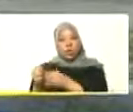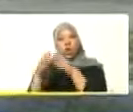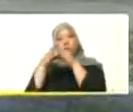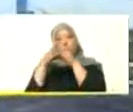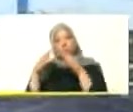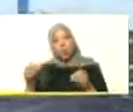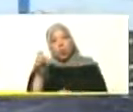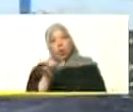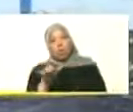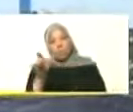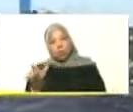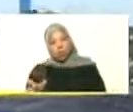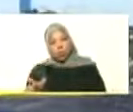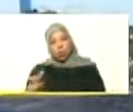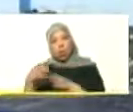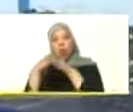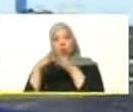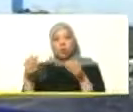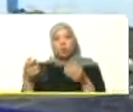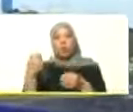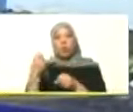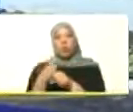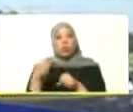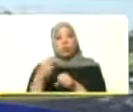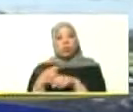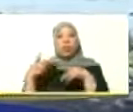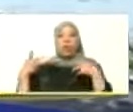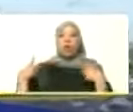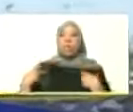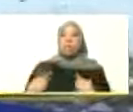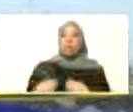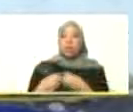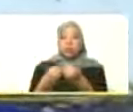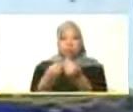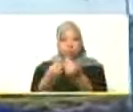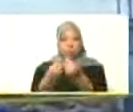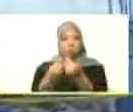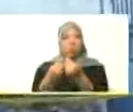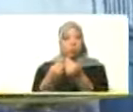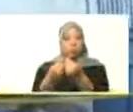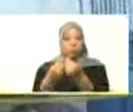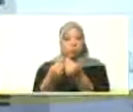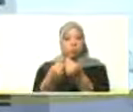todo, presidente, con todo un acompañamiento,